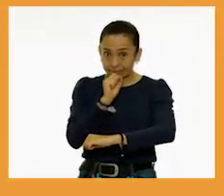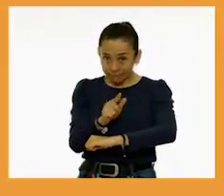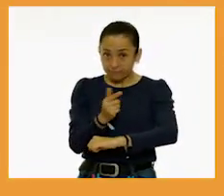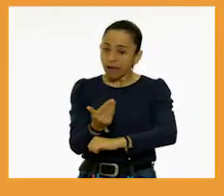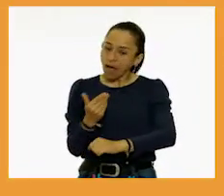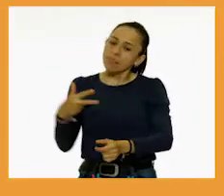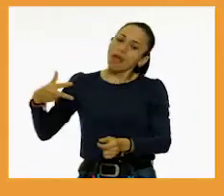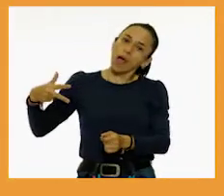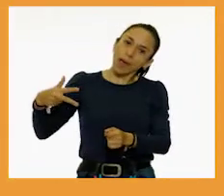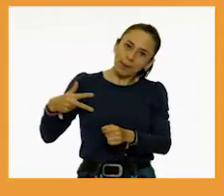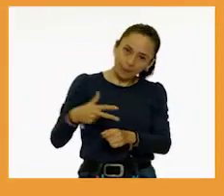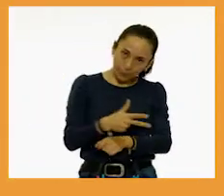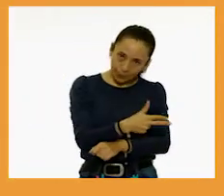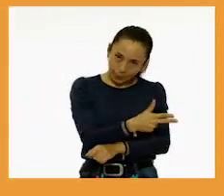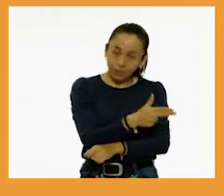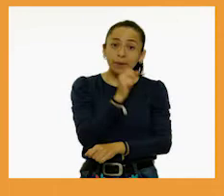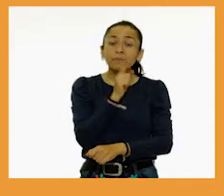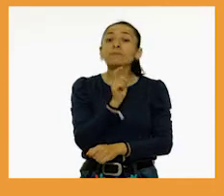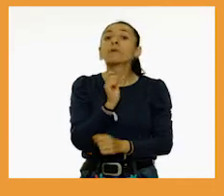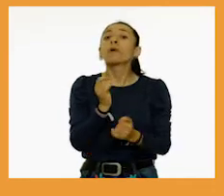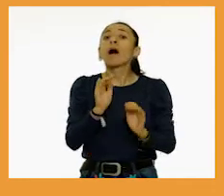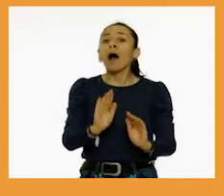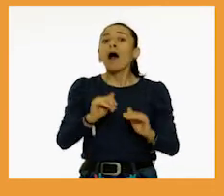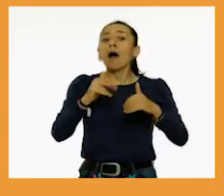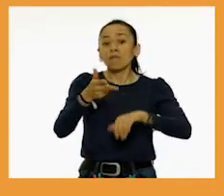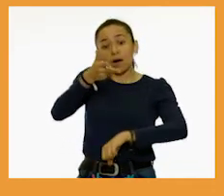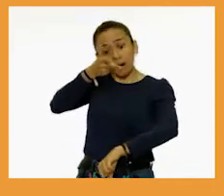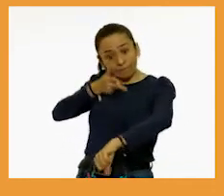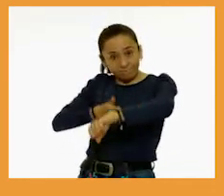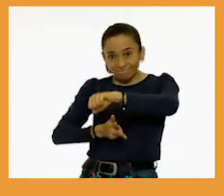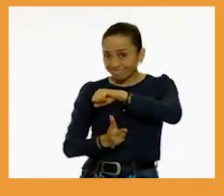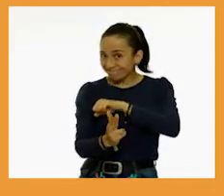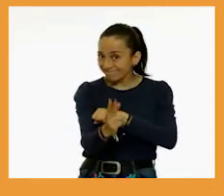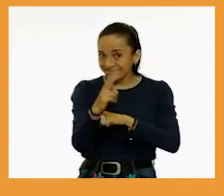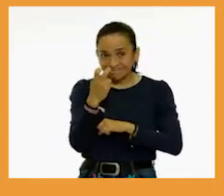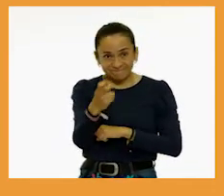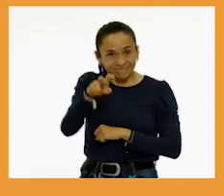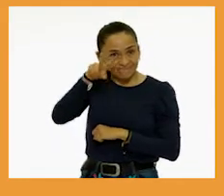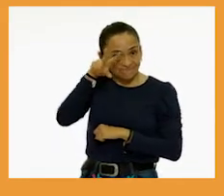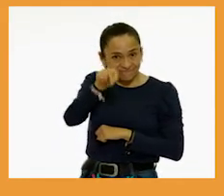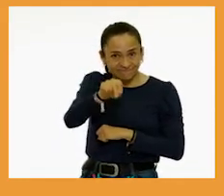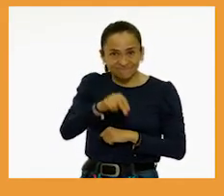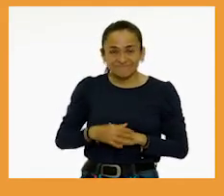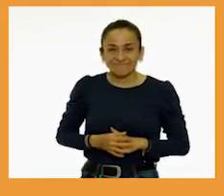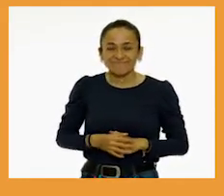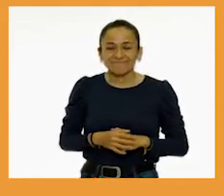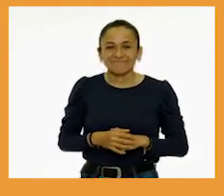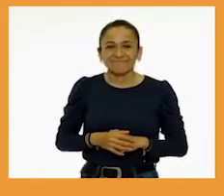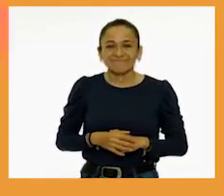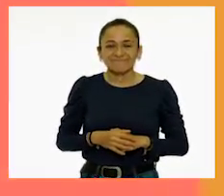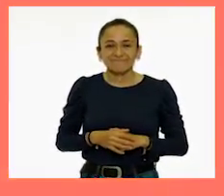marcaste. Asegúrate de cortar por fuera de la playera. No introduzcas las tijeras en ella.